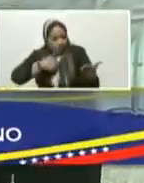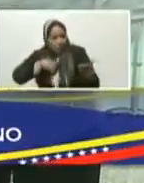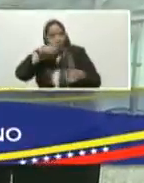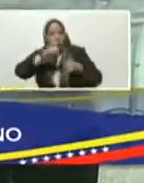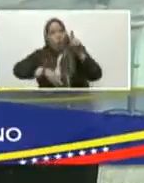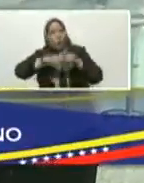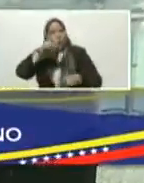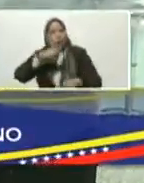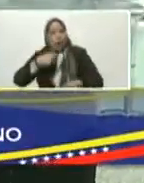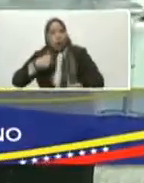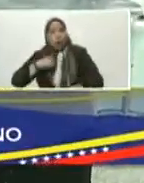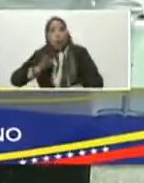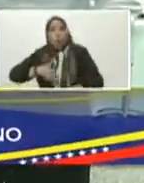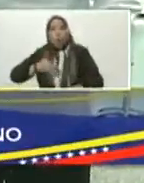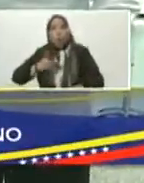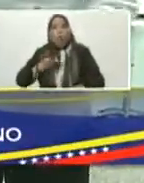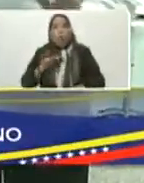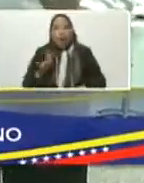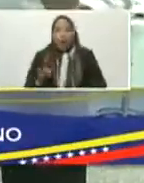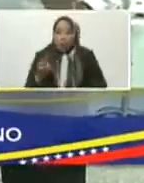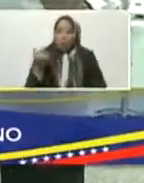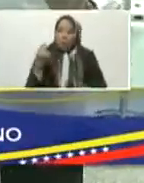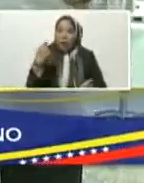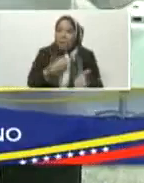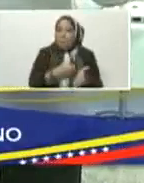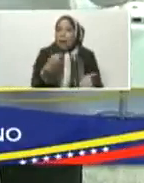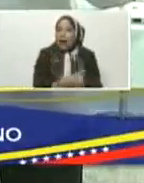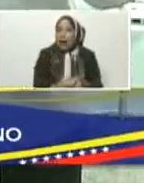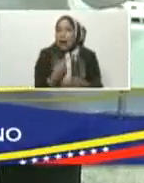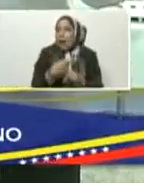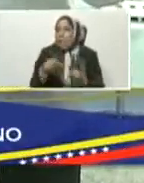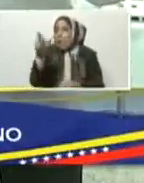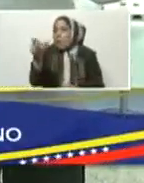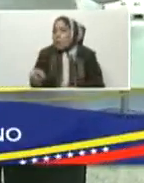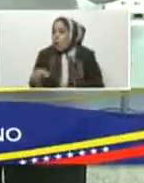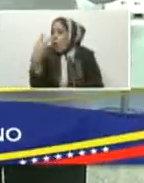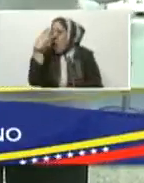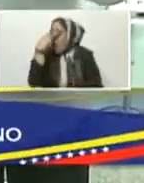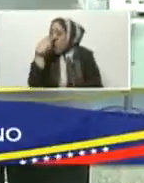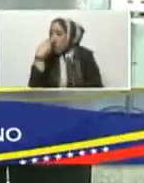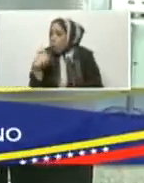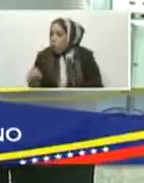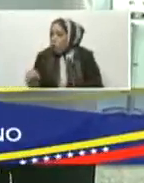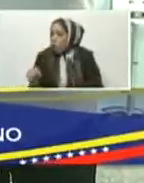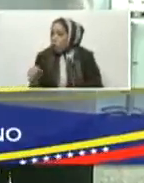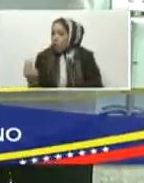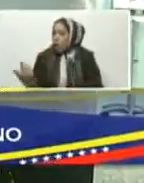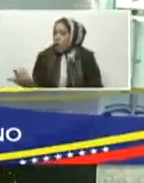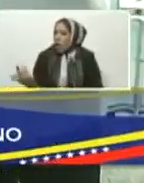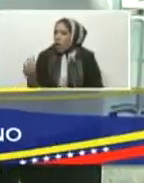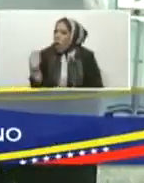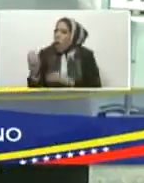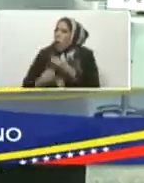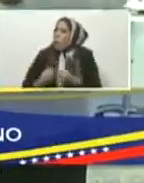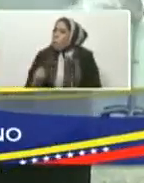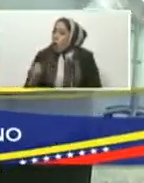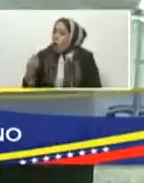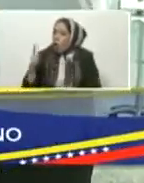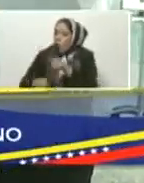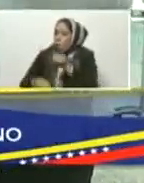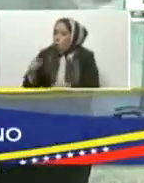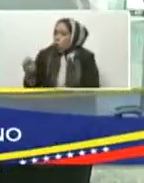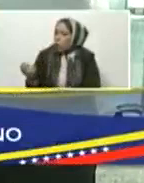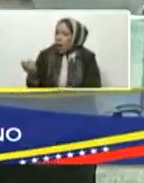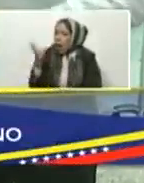pagarla. Pero ¿qué será de la gente que no pudo pagarla? Así Silvia, decía la gente en el reportaje excelente que hicieron